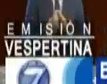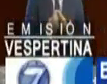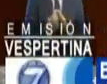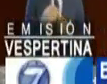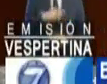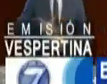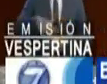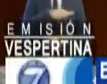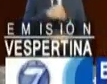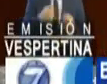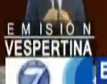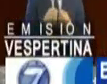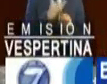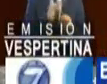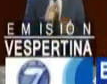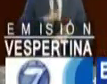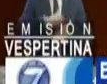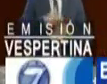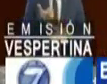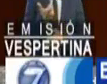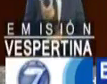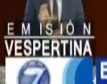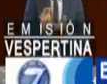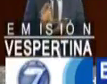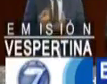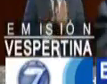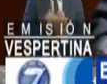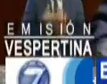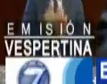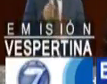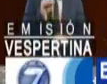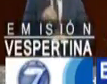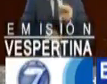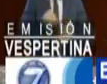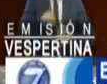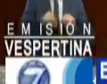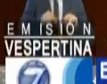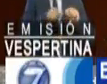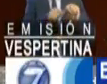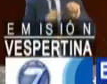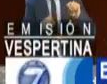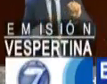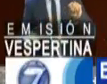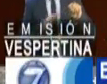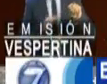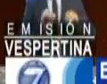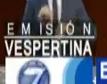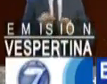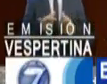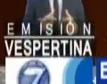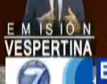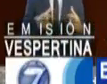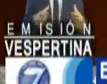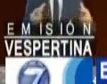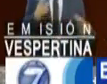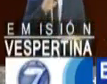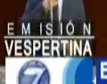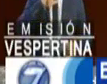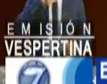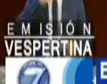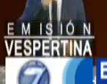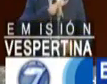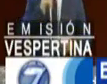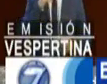de un banco de inversión que brinde la oportunidad de desarrollar toda la zona de influencia para que logremos que el desarrollo